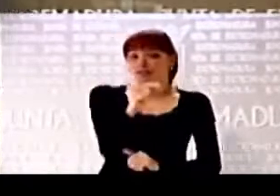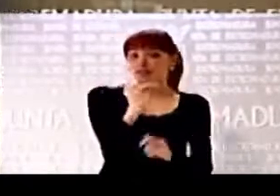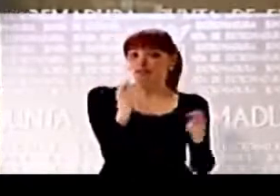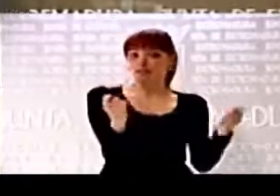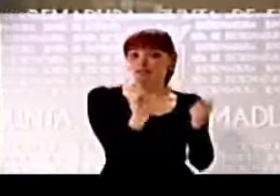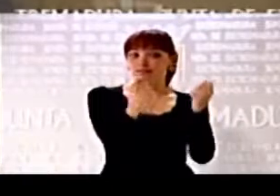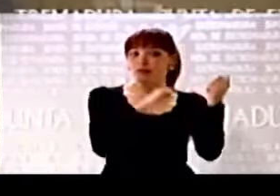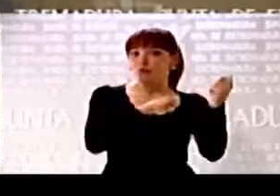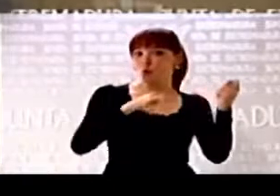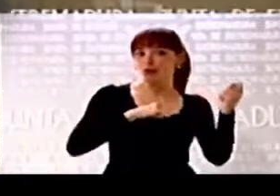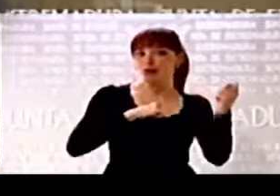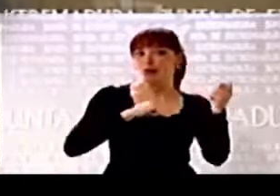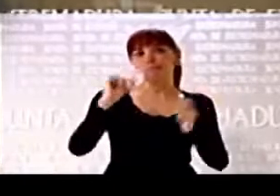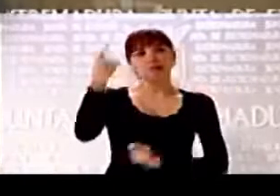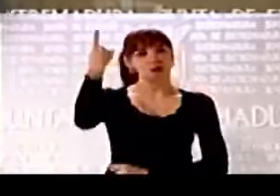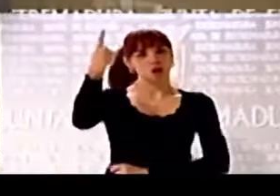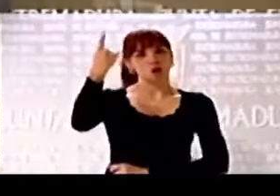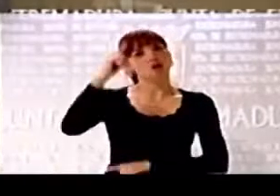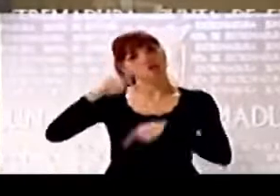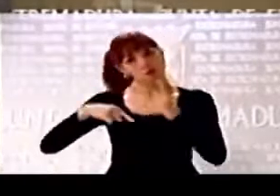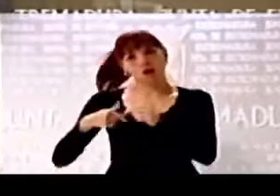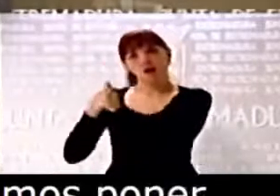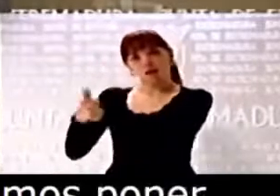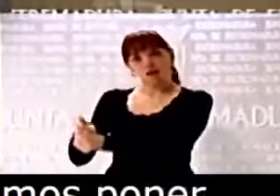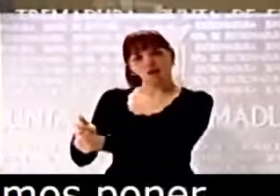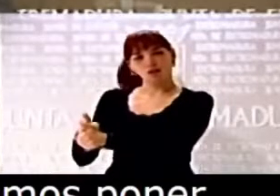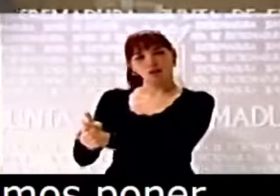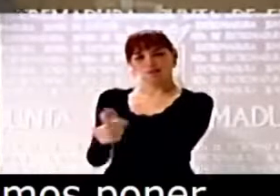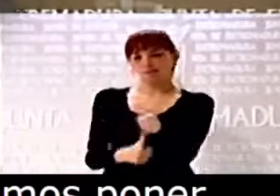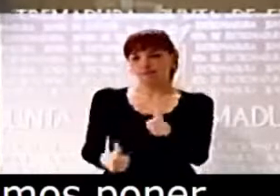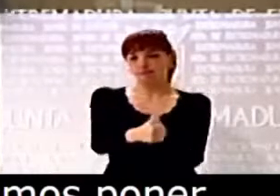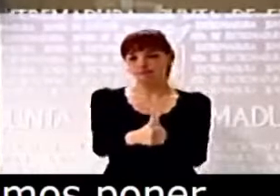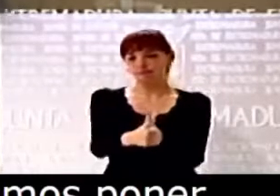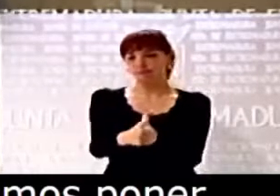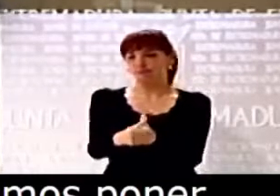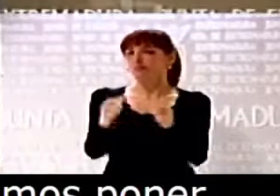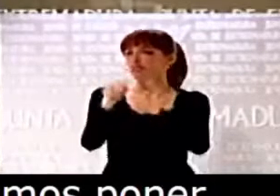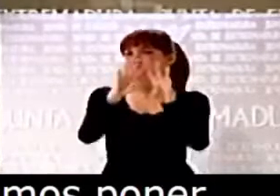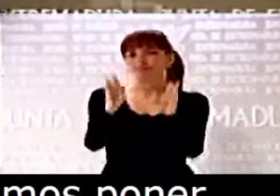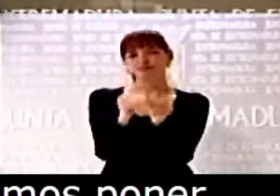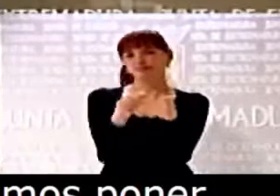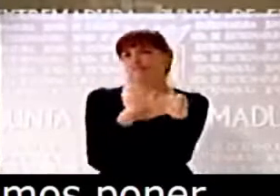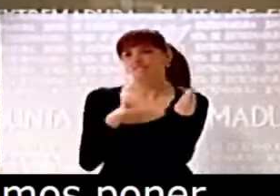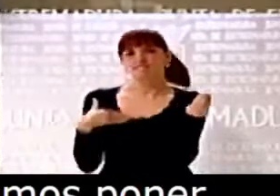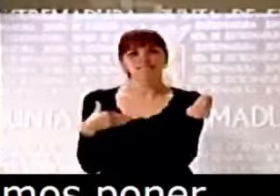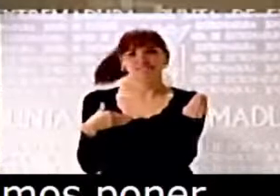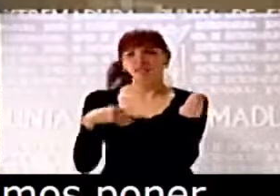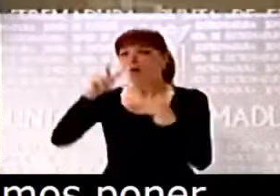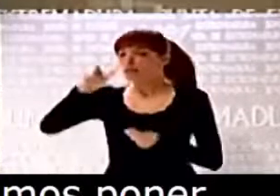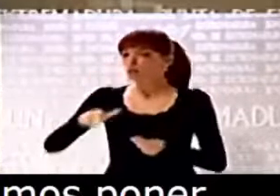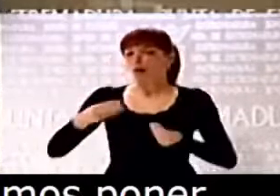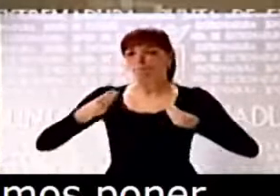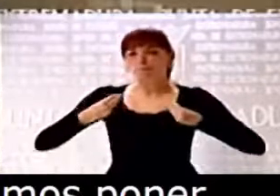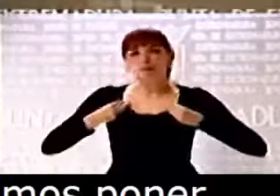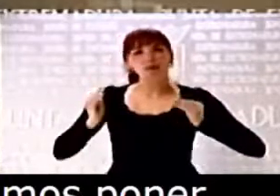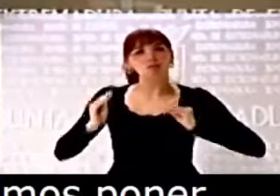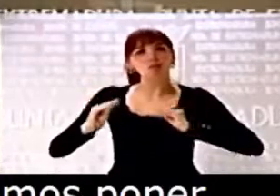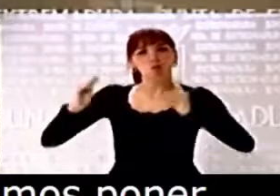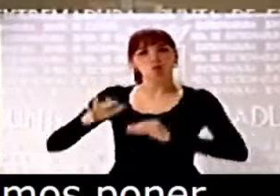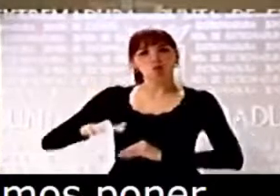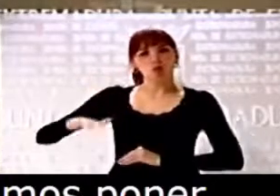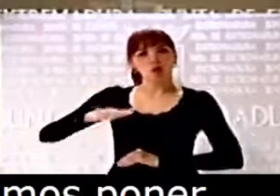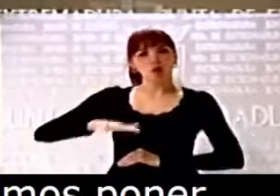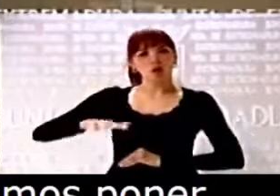decir, de esto va de intentar lograr que la gente pueda seguir viviendo donde vive y como vive el máximo de tiempo